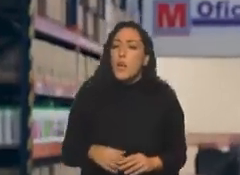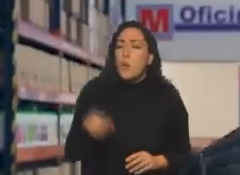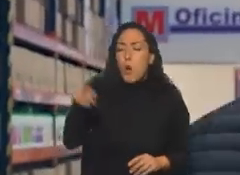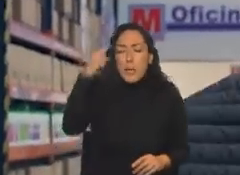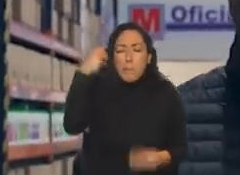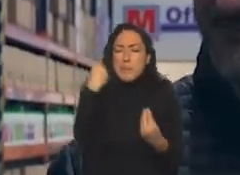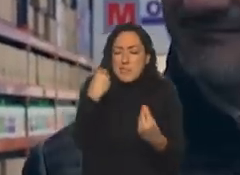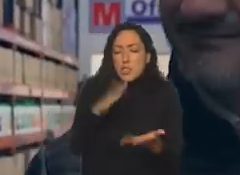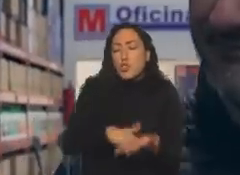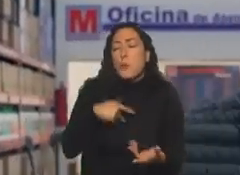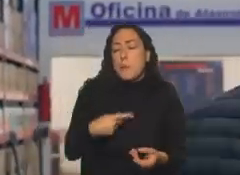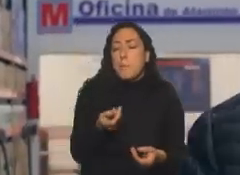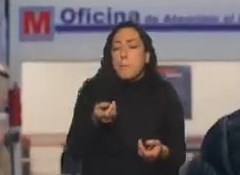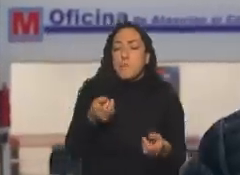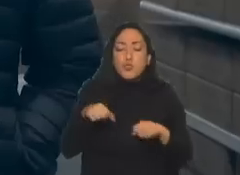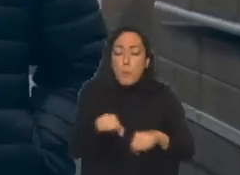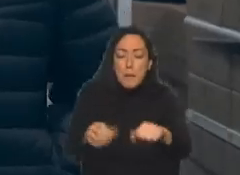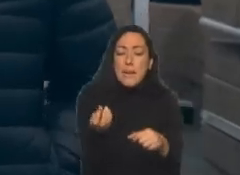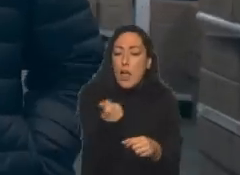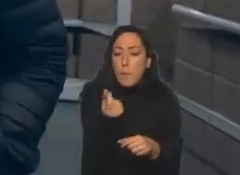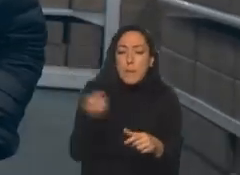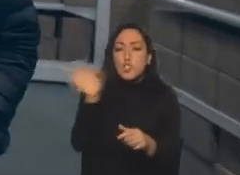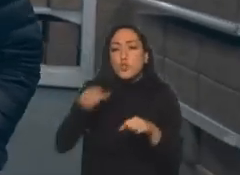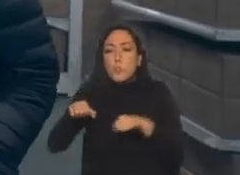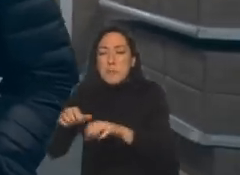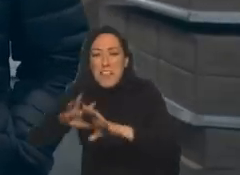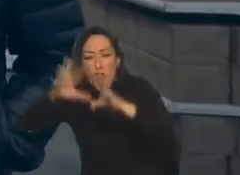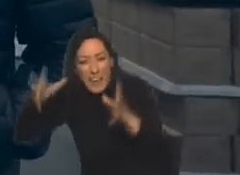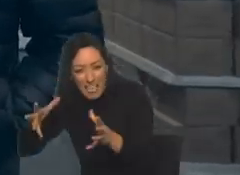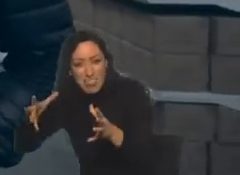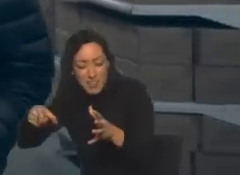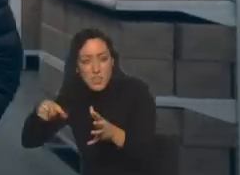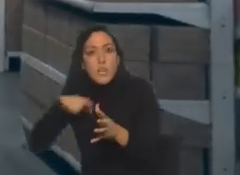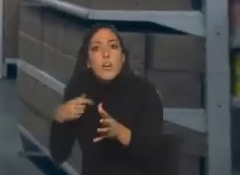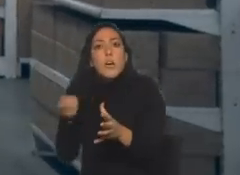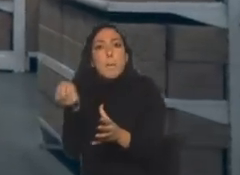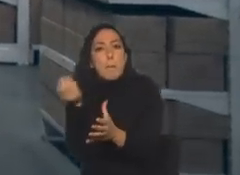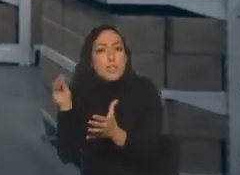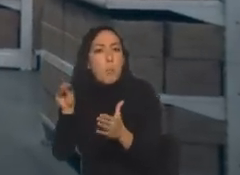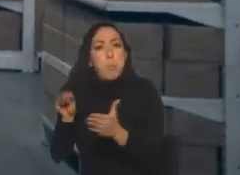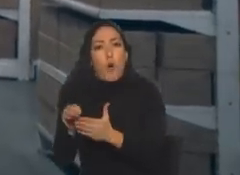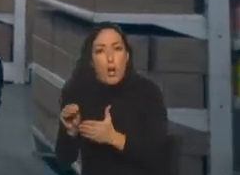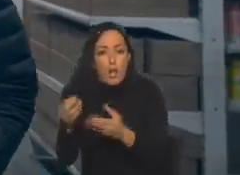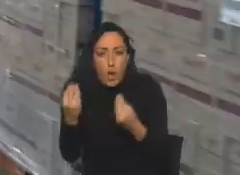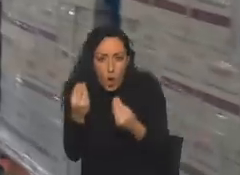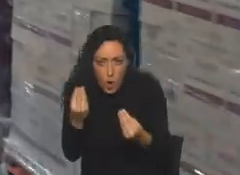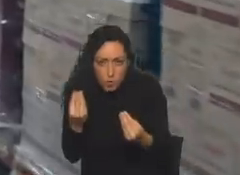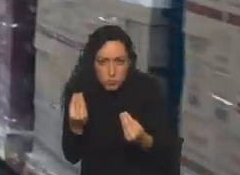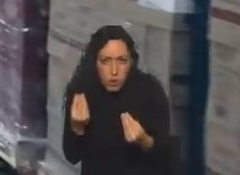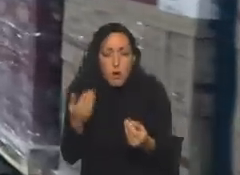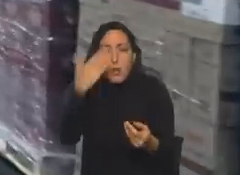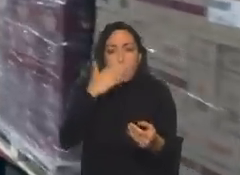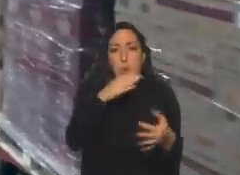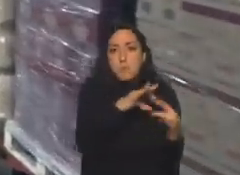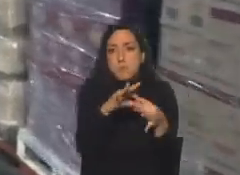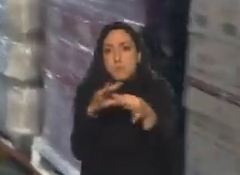ponen los supermercados o los hipermercados forman de alguna manera el precio que después se va trasladando al resto